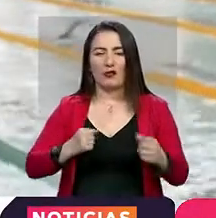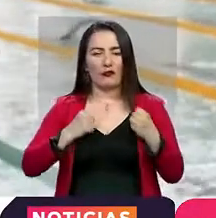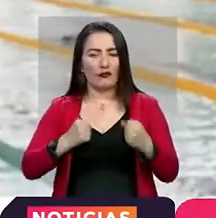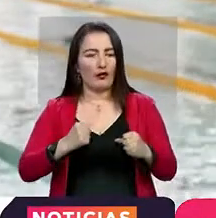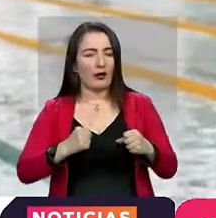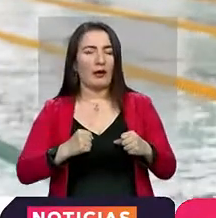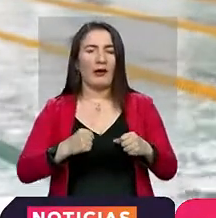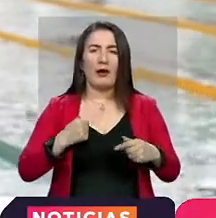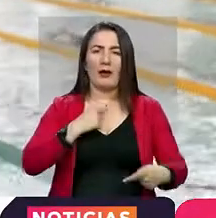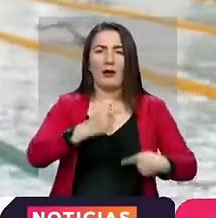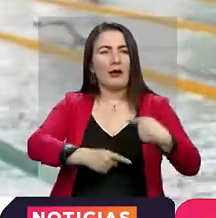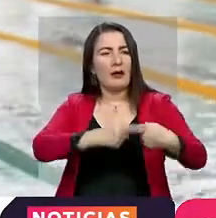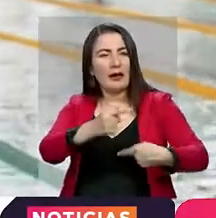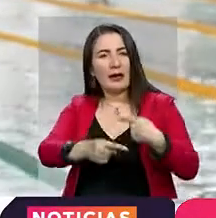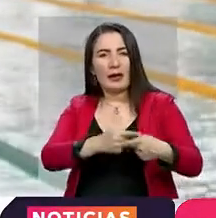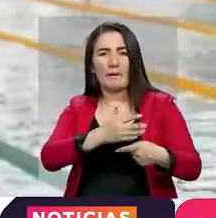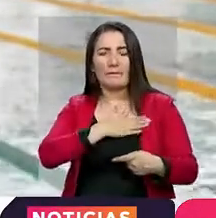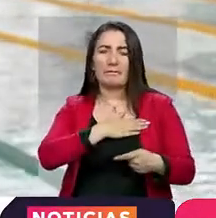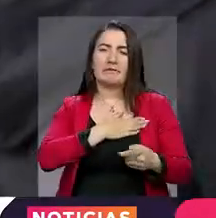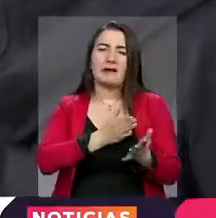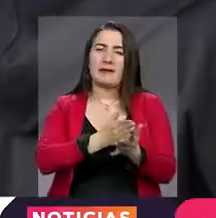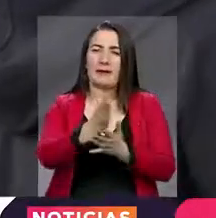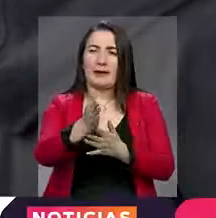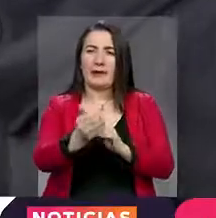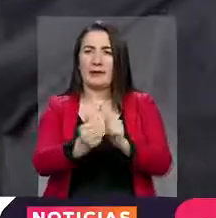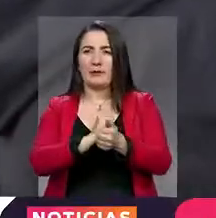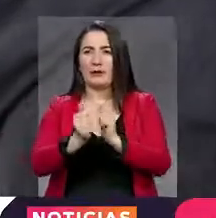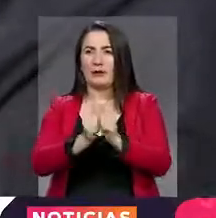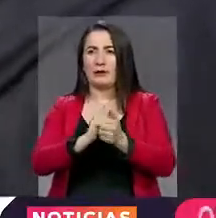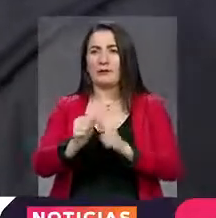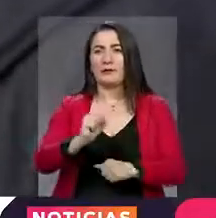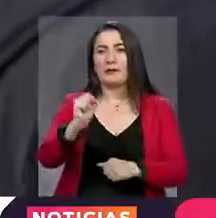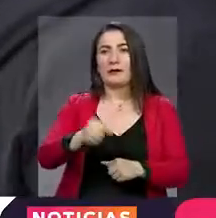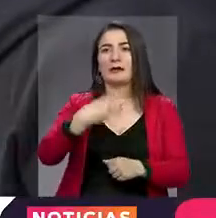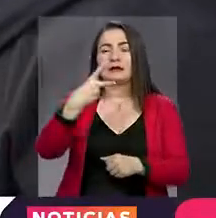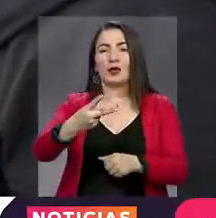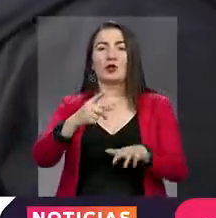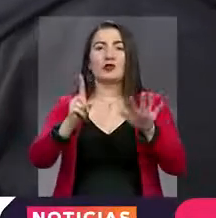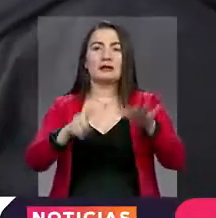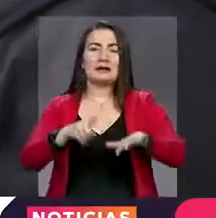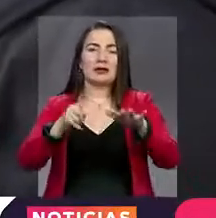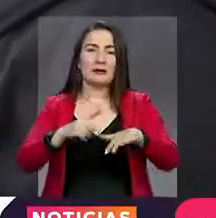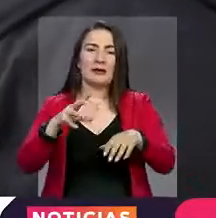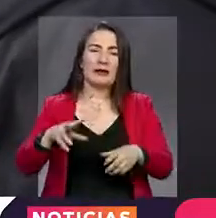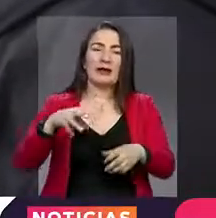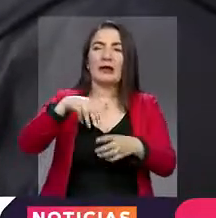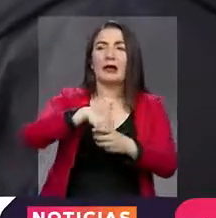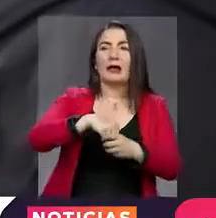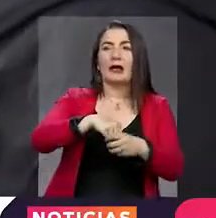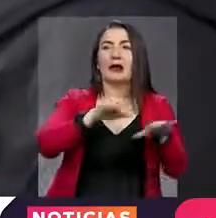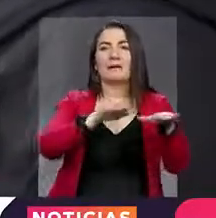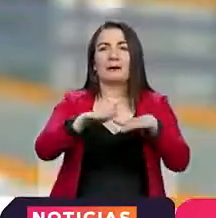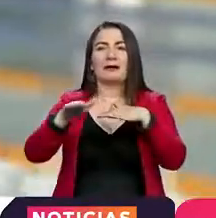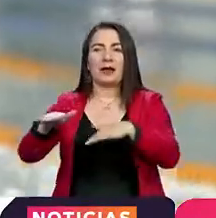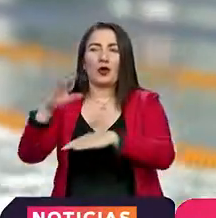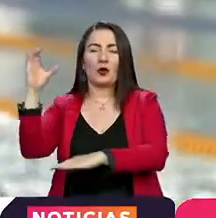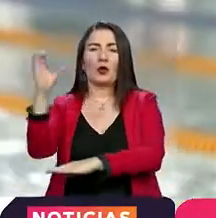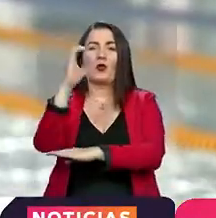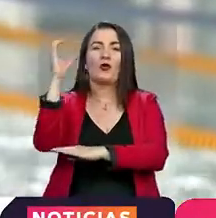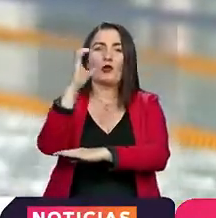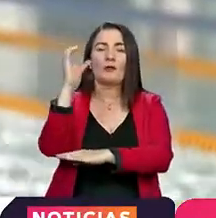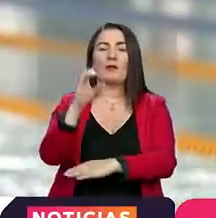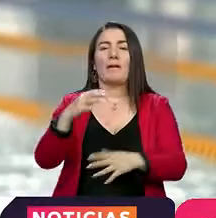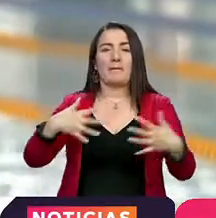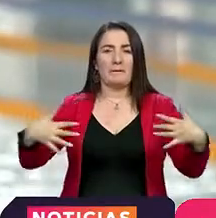ese legado de mi carrera deportiva. El segundo semestre del año para Omar Pinzón incluye representar a Colombia en los Juegos Bolivarianos de